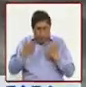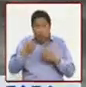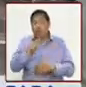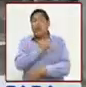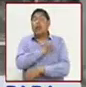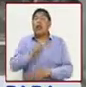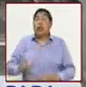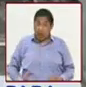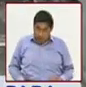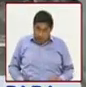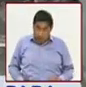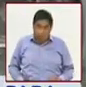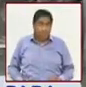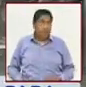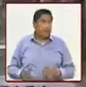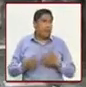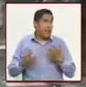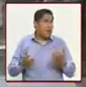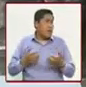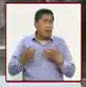gobierno municipal para hacer